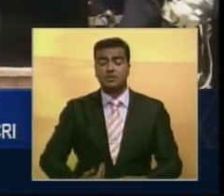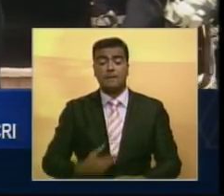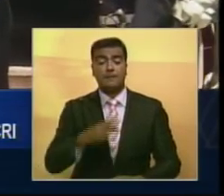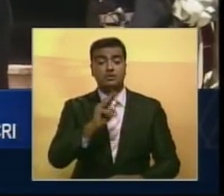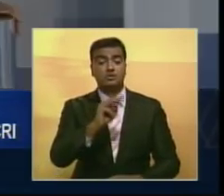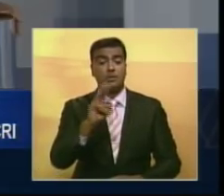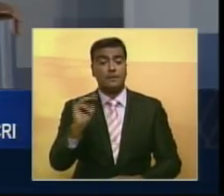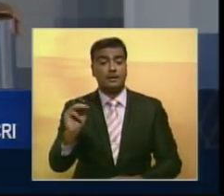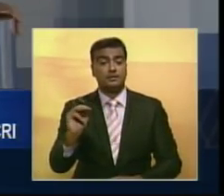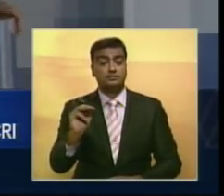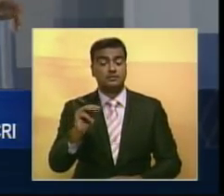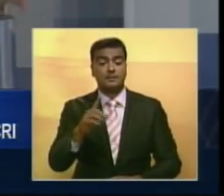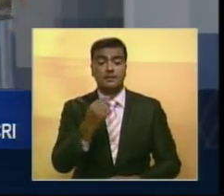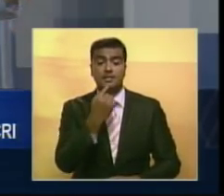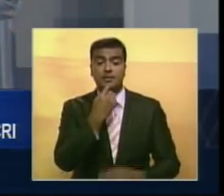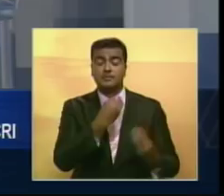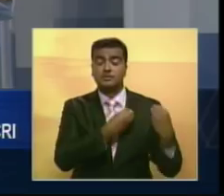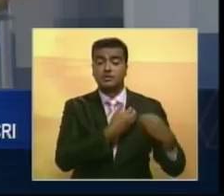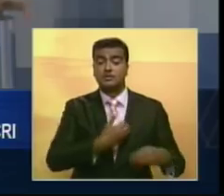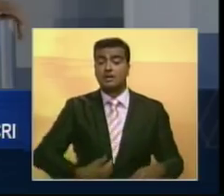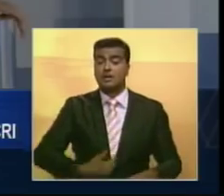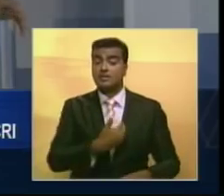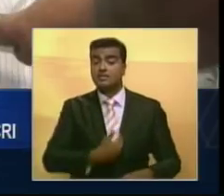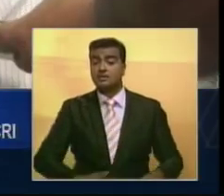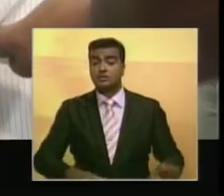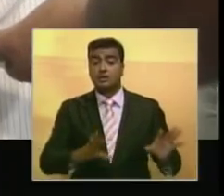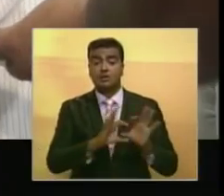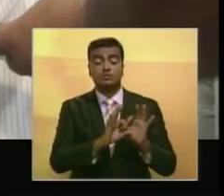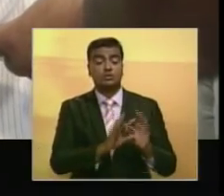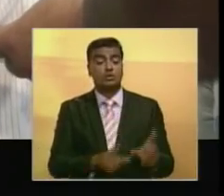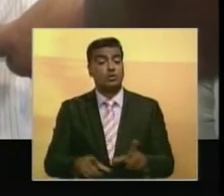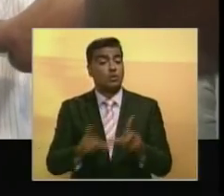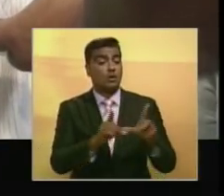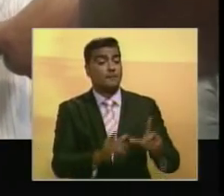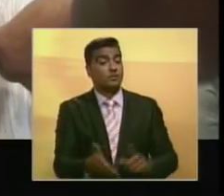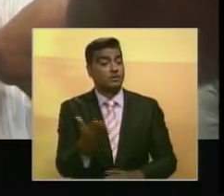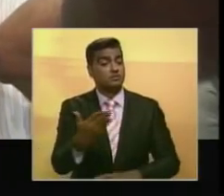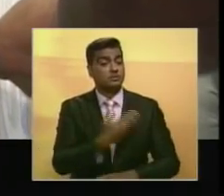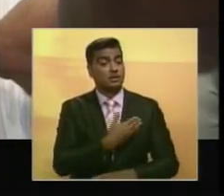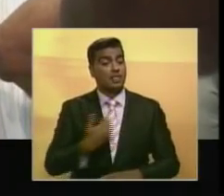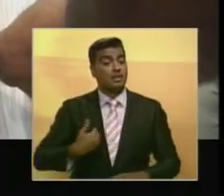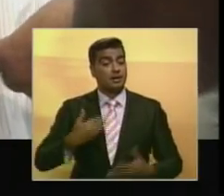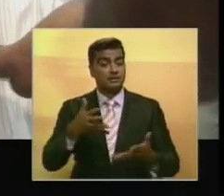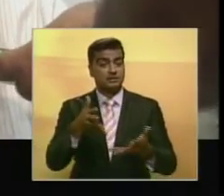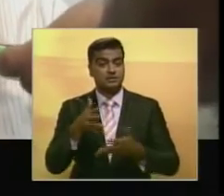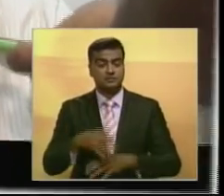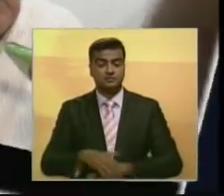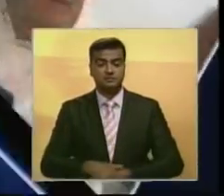y afirmó que el mandatario argentino deberá incorporar a un sector peronista si quiere tener éxito.